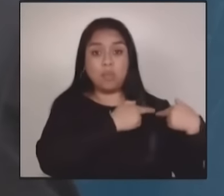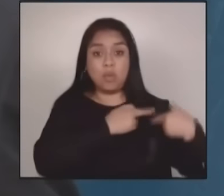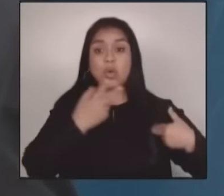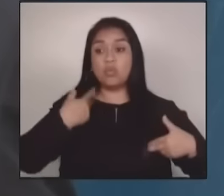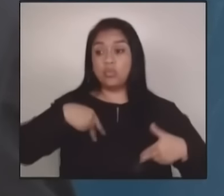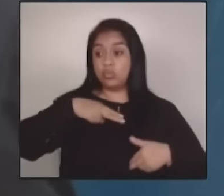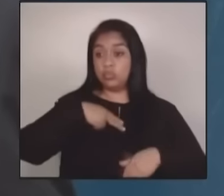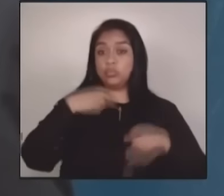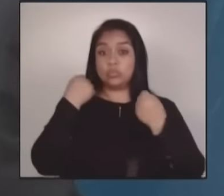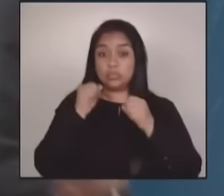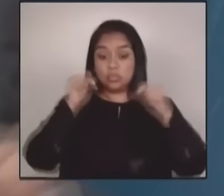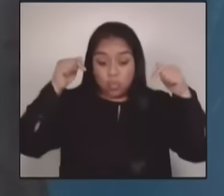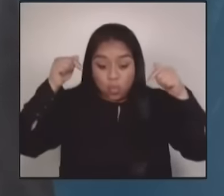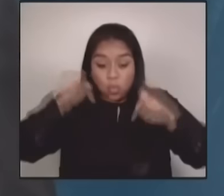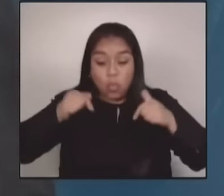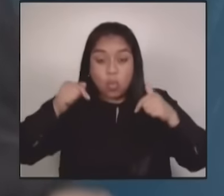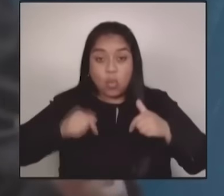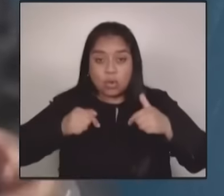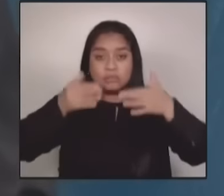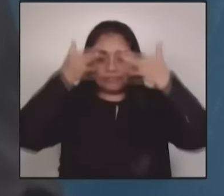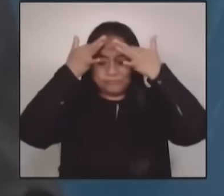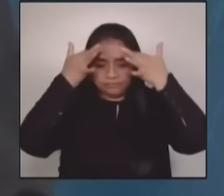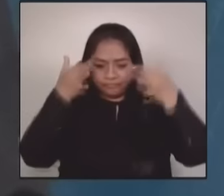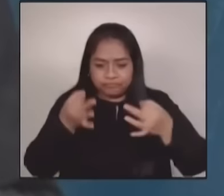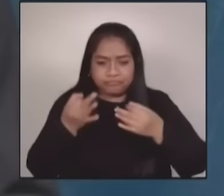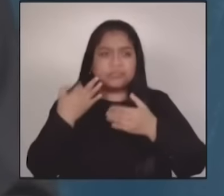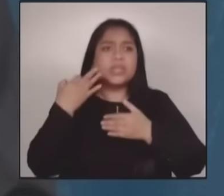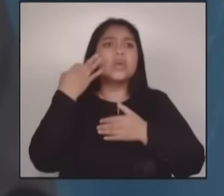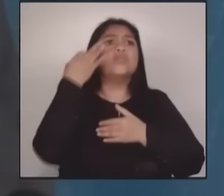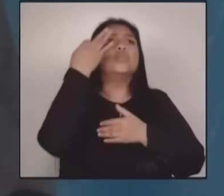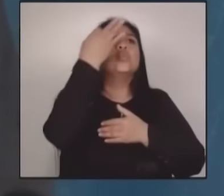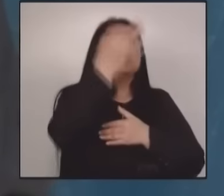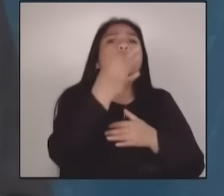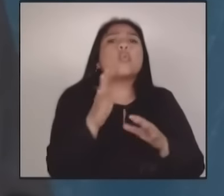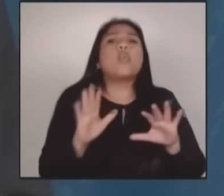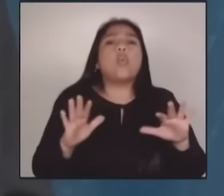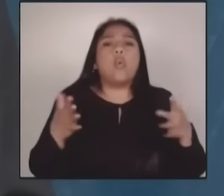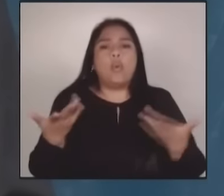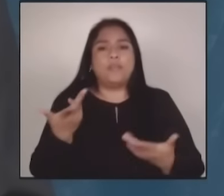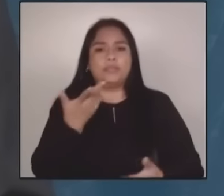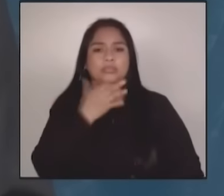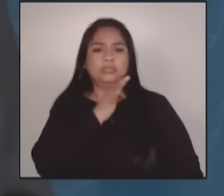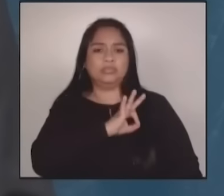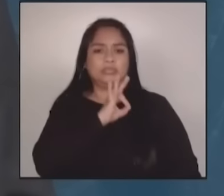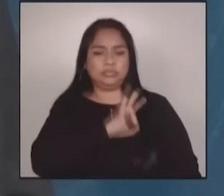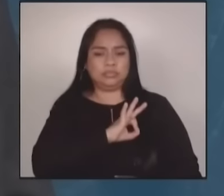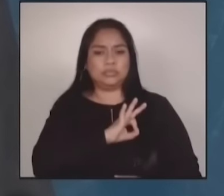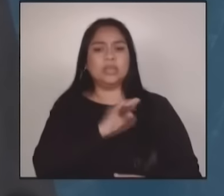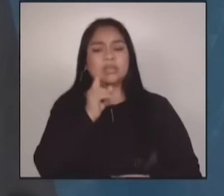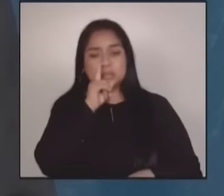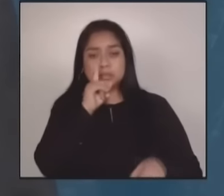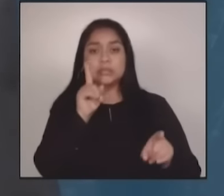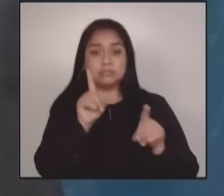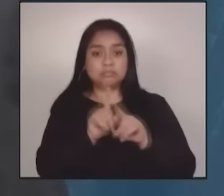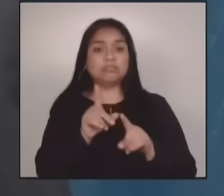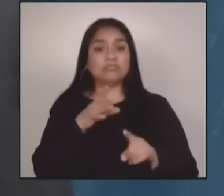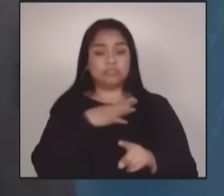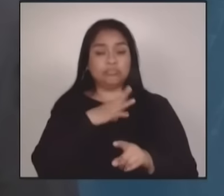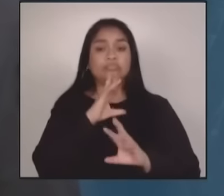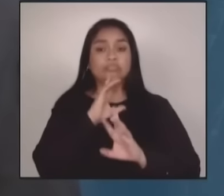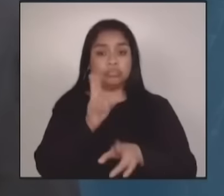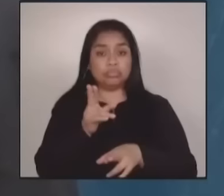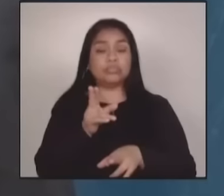el día de hoy definirá el rumbo que tomará nuestra sociedad, con consecuencias que